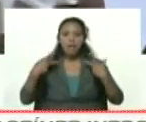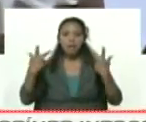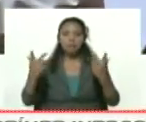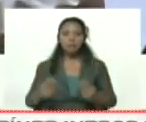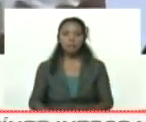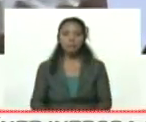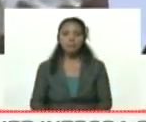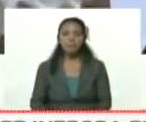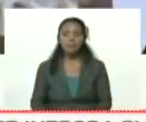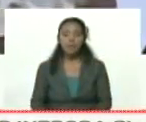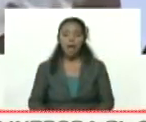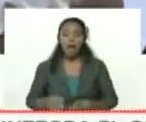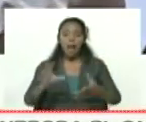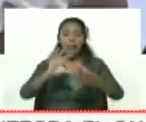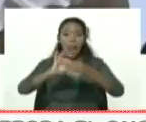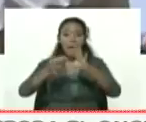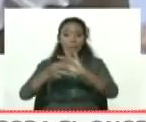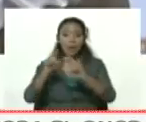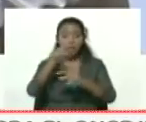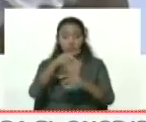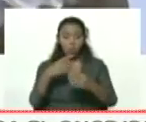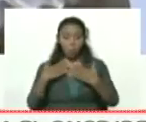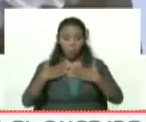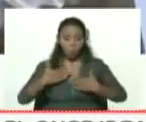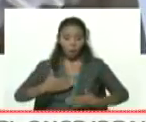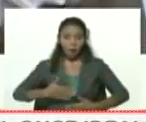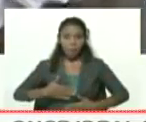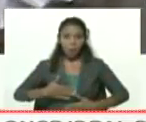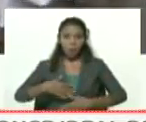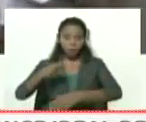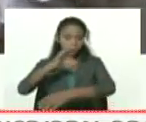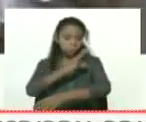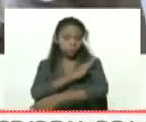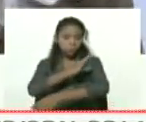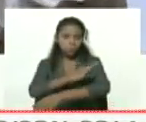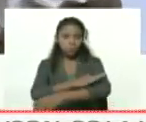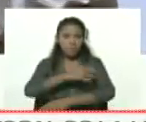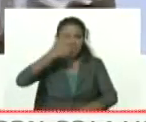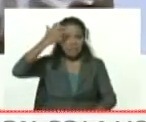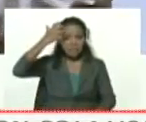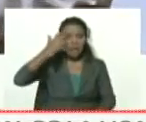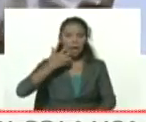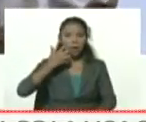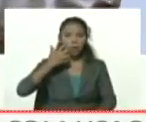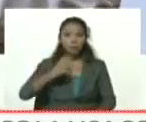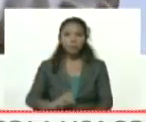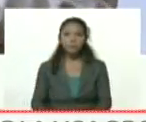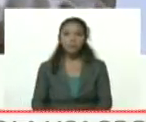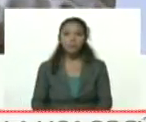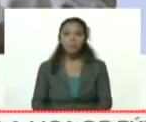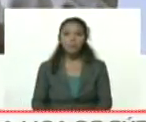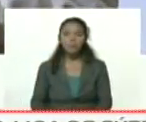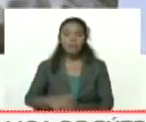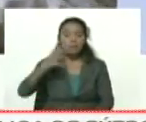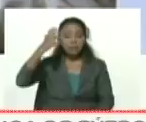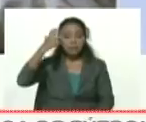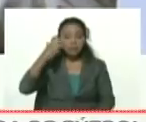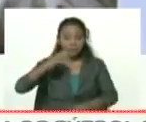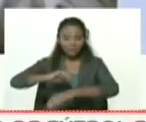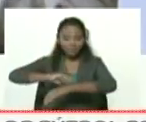La cadena en tu cuerpo tatuó marcas de hierro, el acero en tu